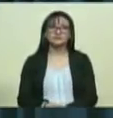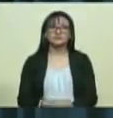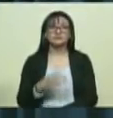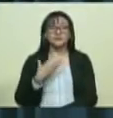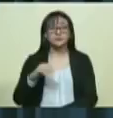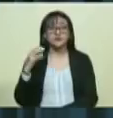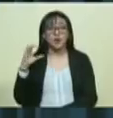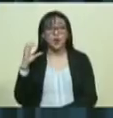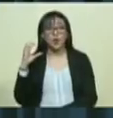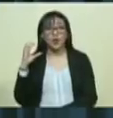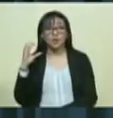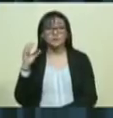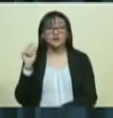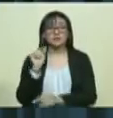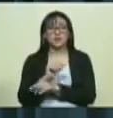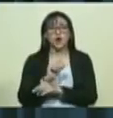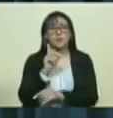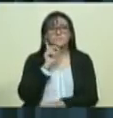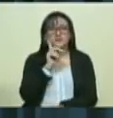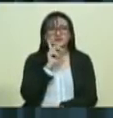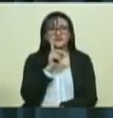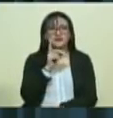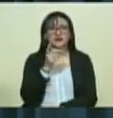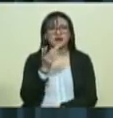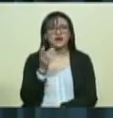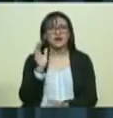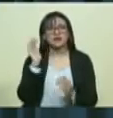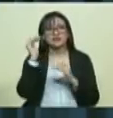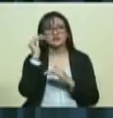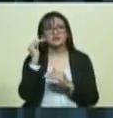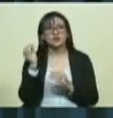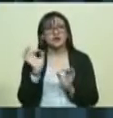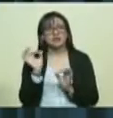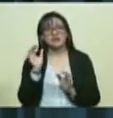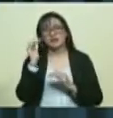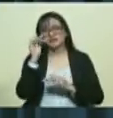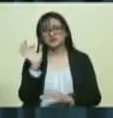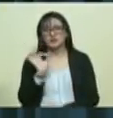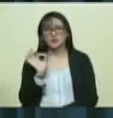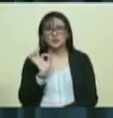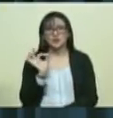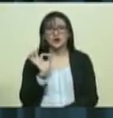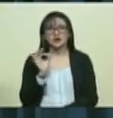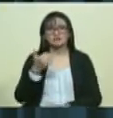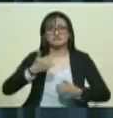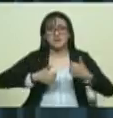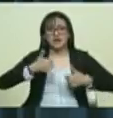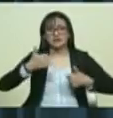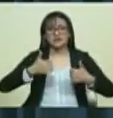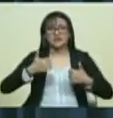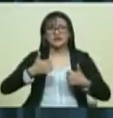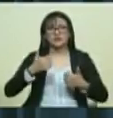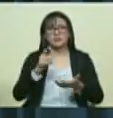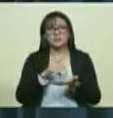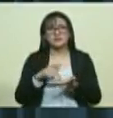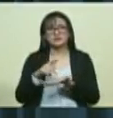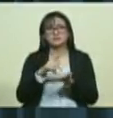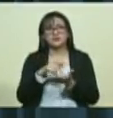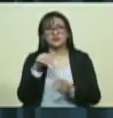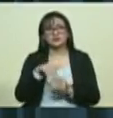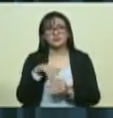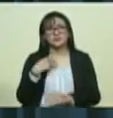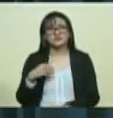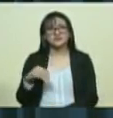es una barbaridad o una mentira ver si alguien es presta atención porque le está prestando atención ni siquiera a los candidatos que están participando en la elección